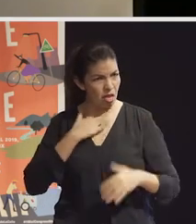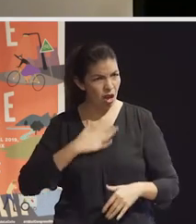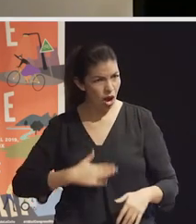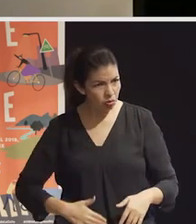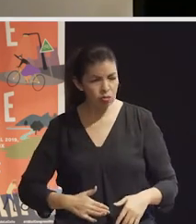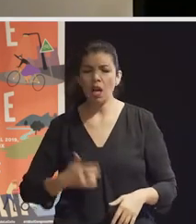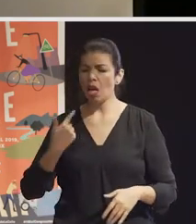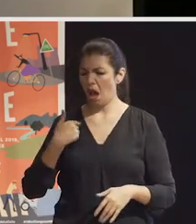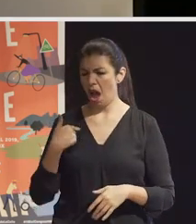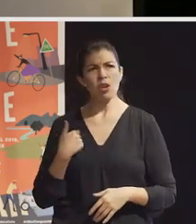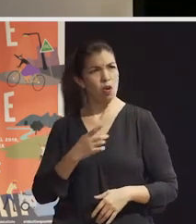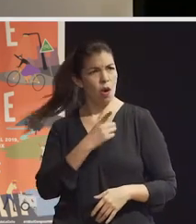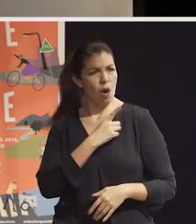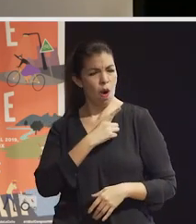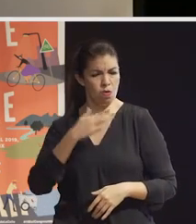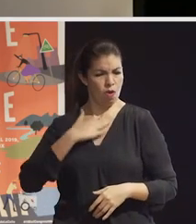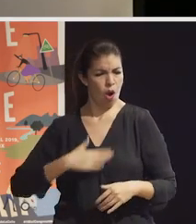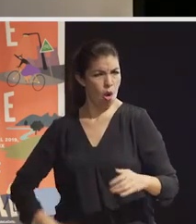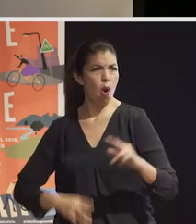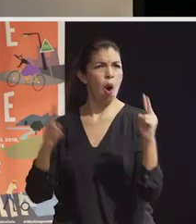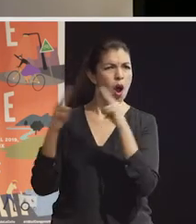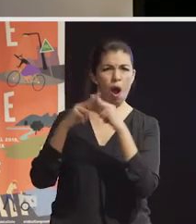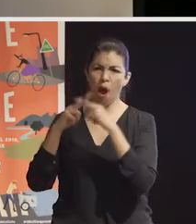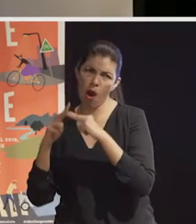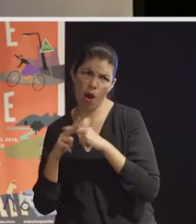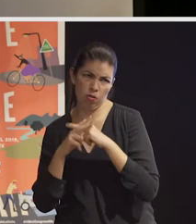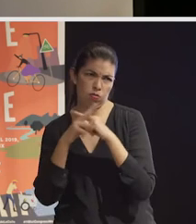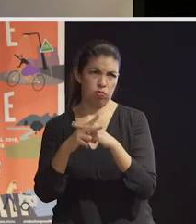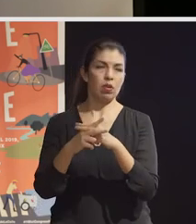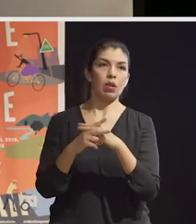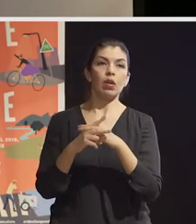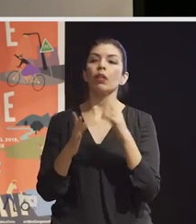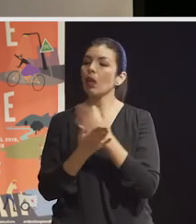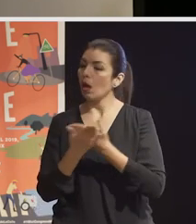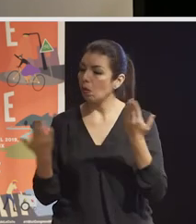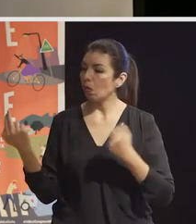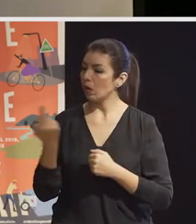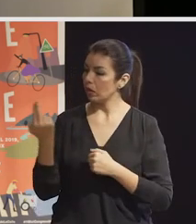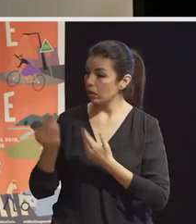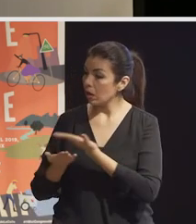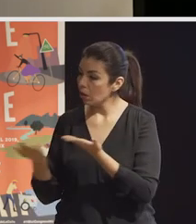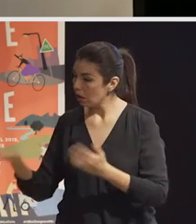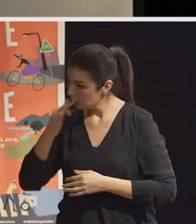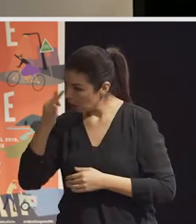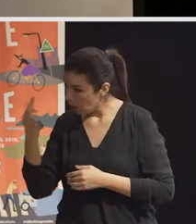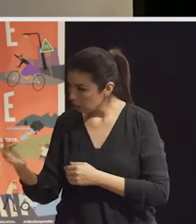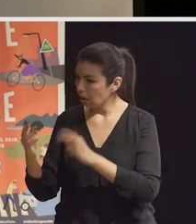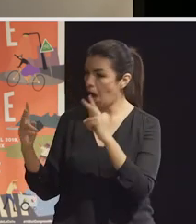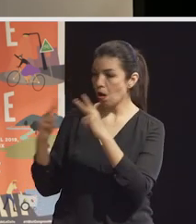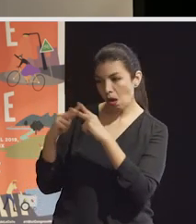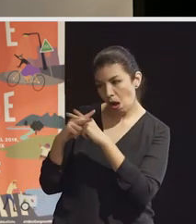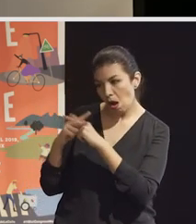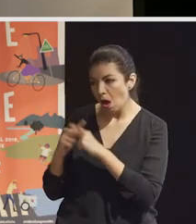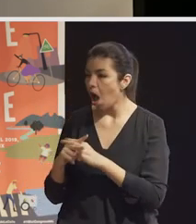no hablo de que se vayan con una bandera de partido político sino realmente hacer política pública no es es bueno